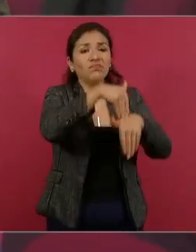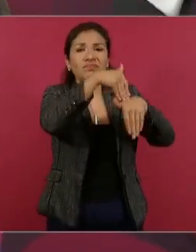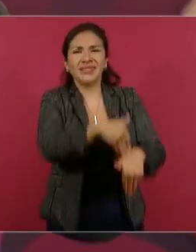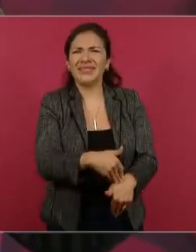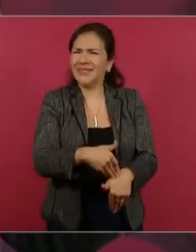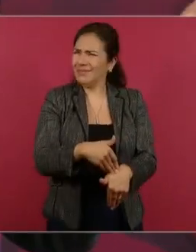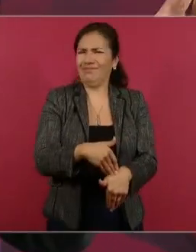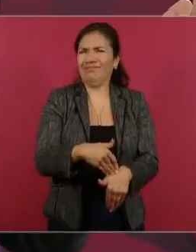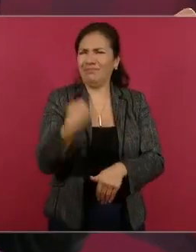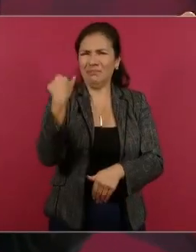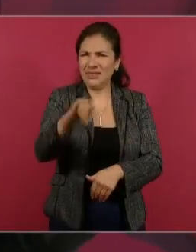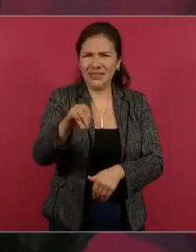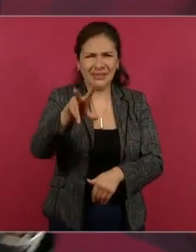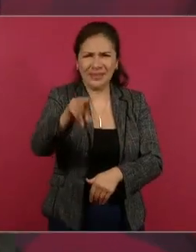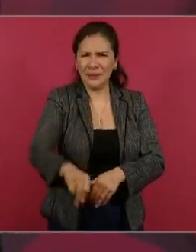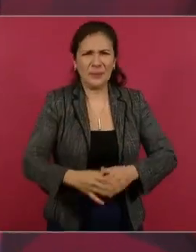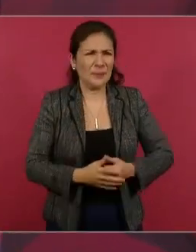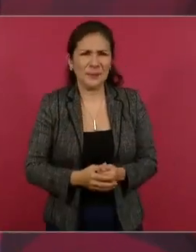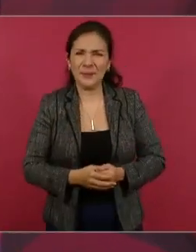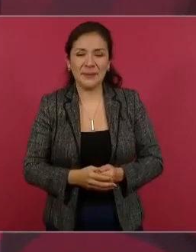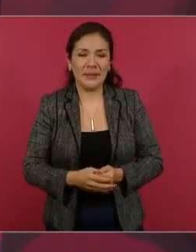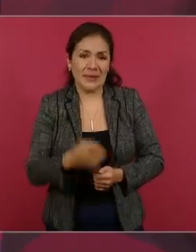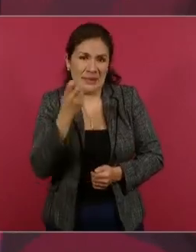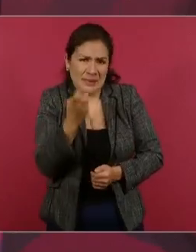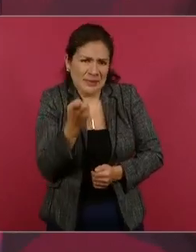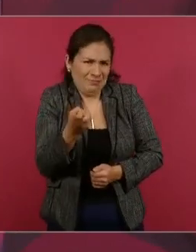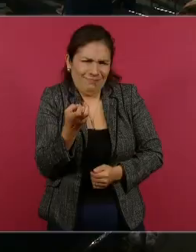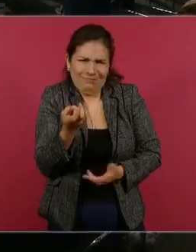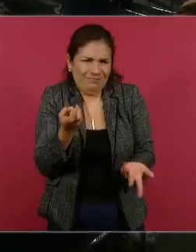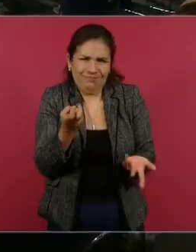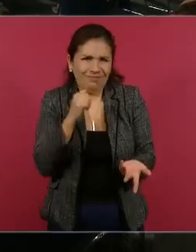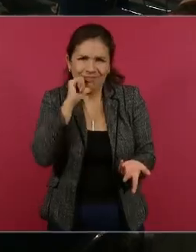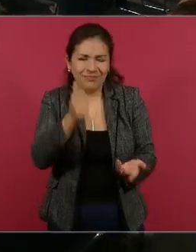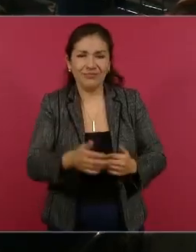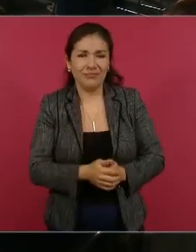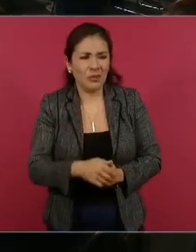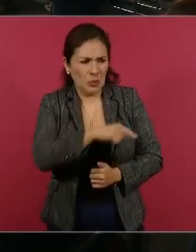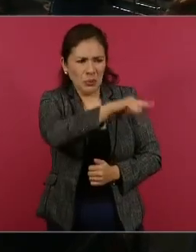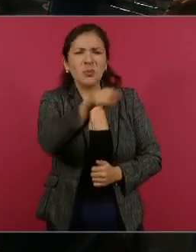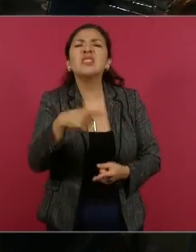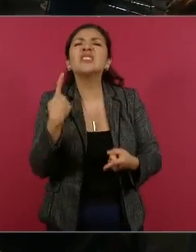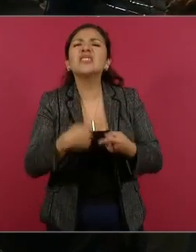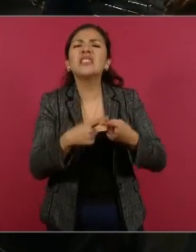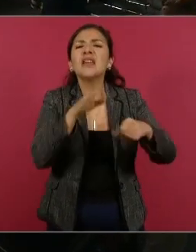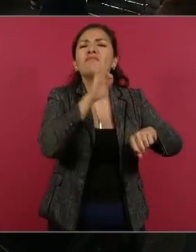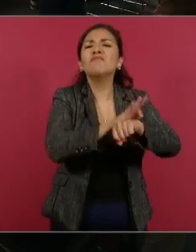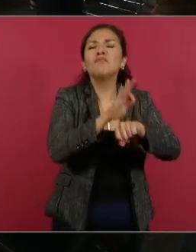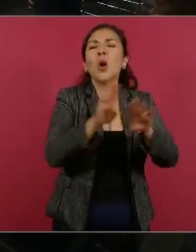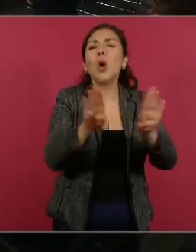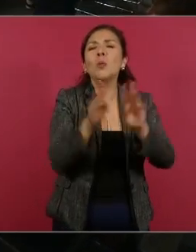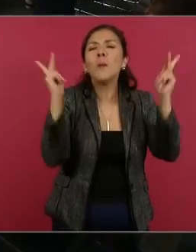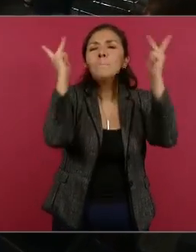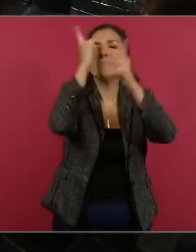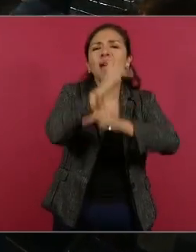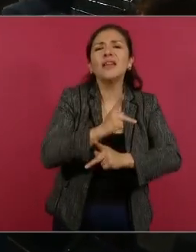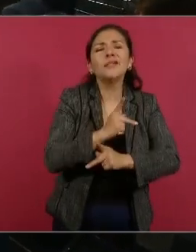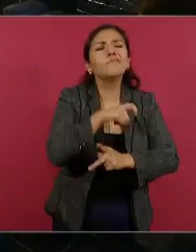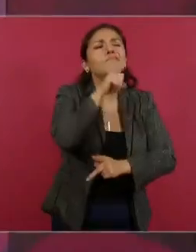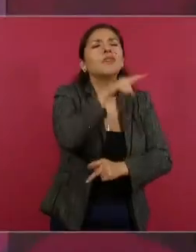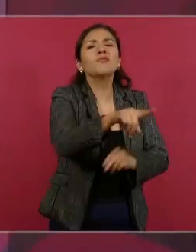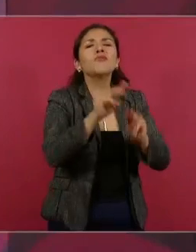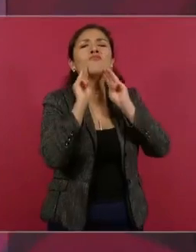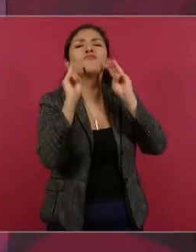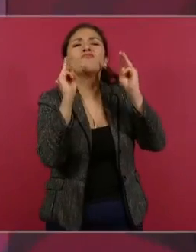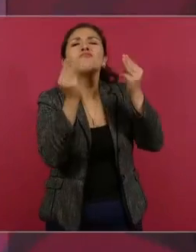No, no, no, si ellos tienen de padrinos a toda la mafia del